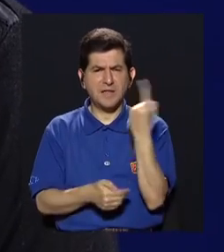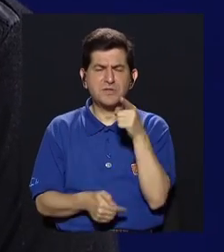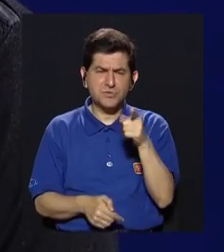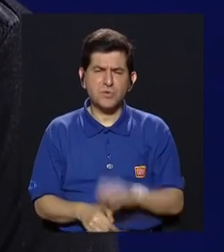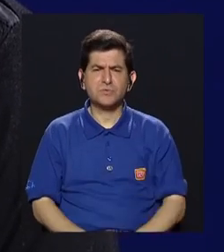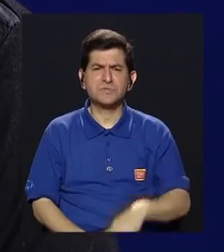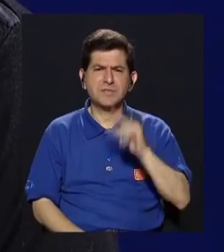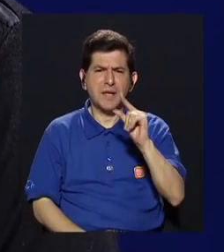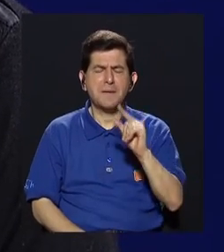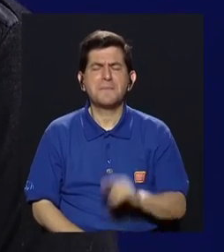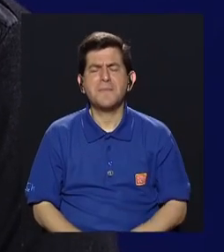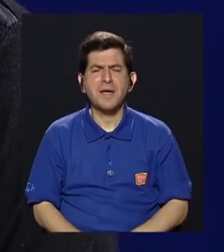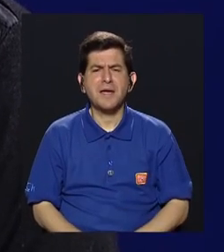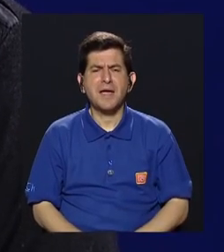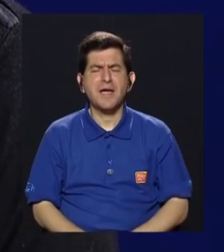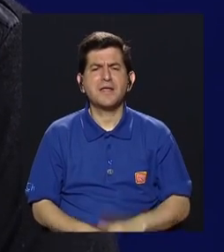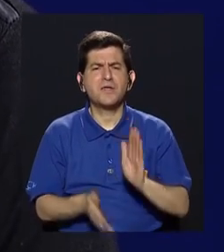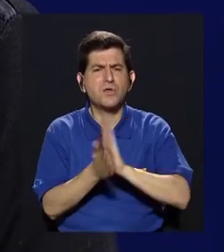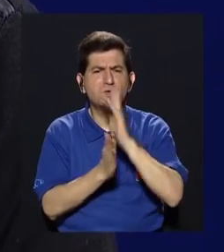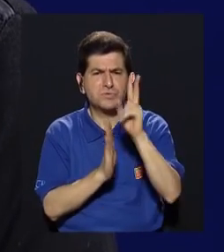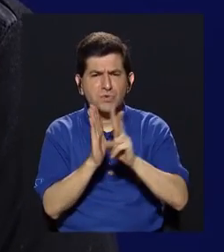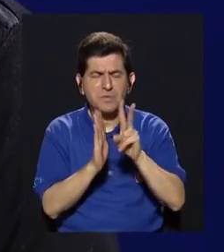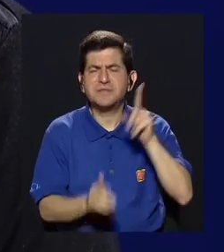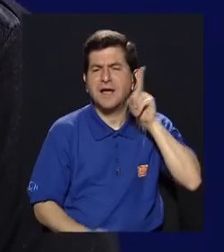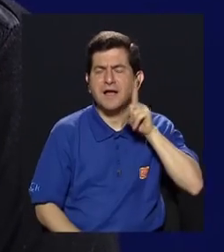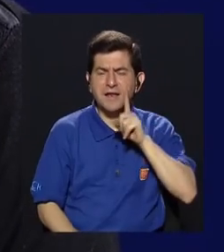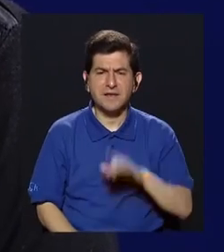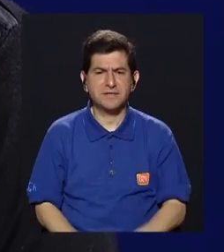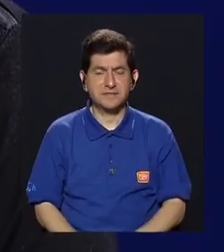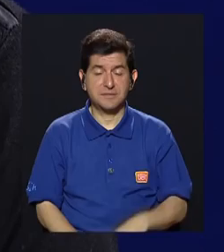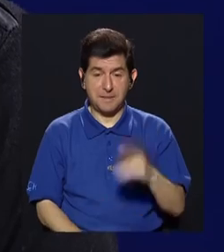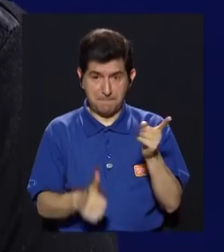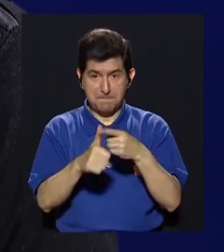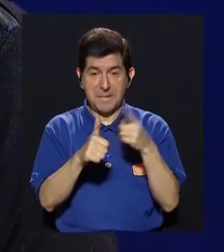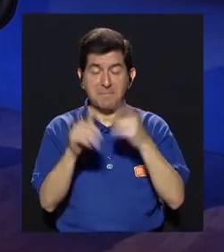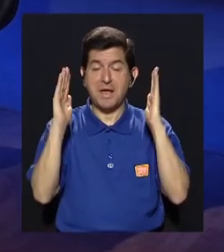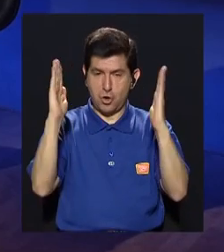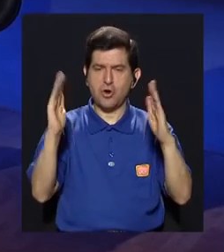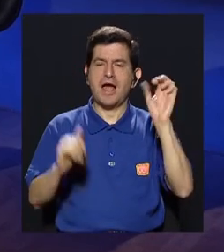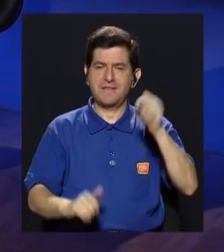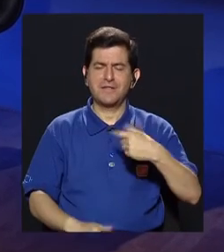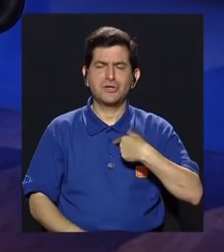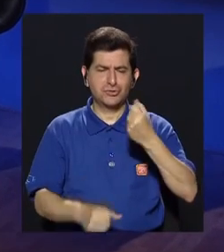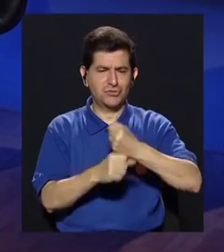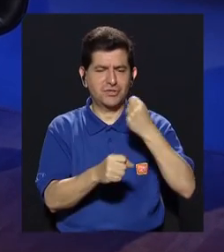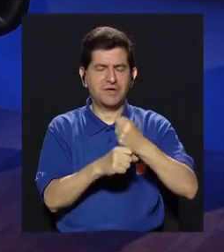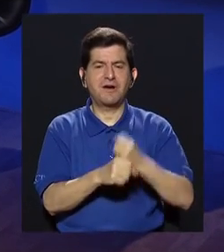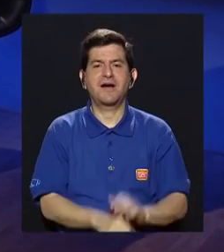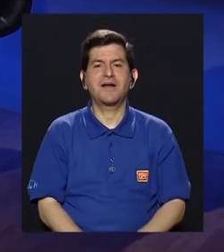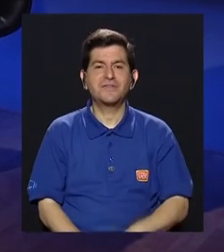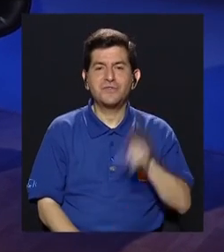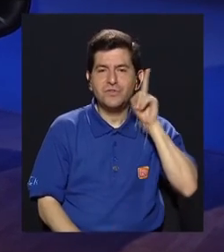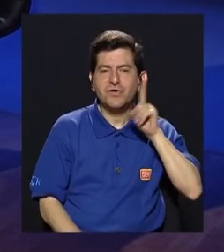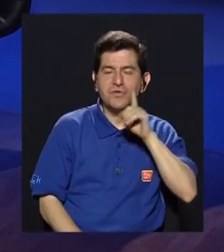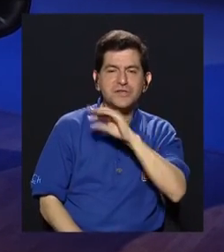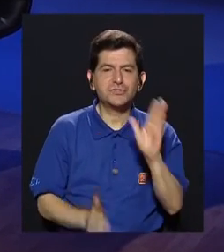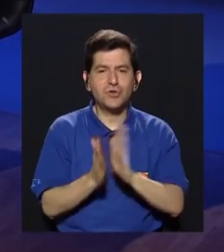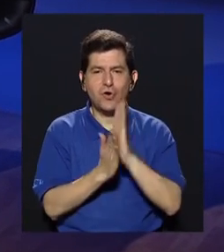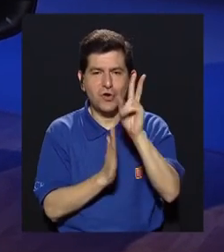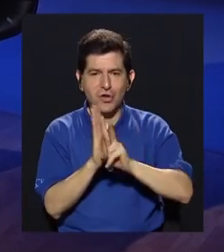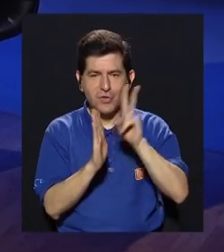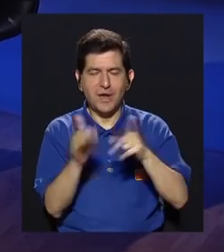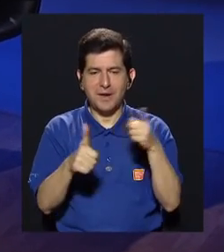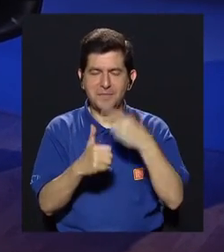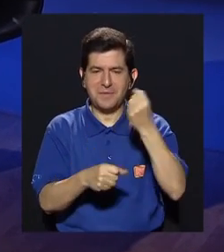feliz porque quiere decir que sé que se está que se está pues viendo el trabajo de uno anteriormente suele haber hecho cortos de ficción